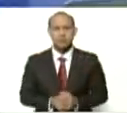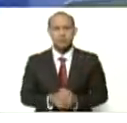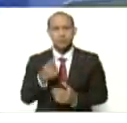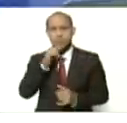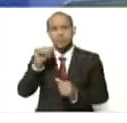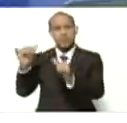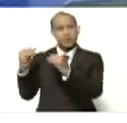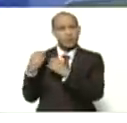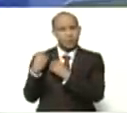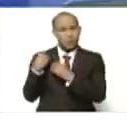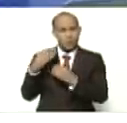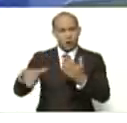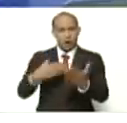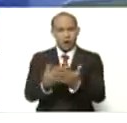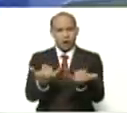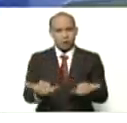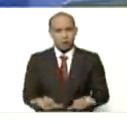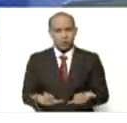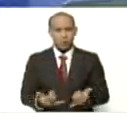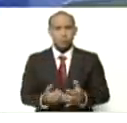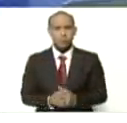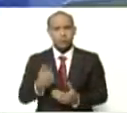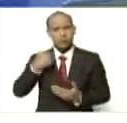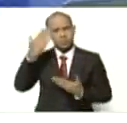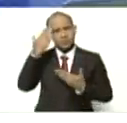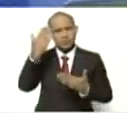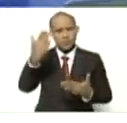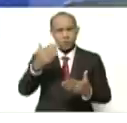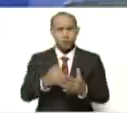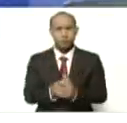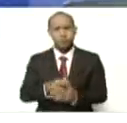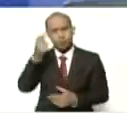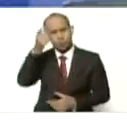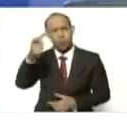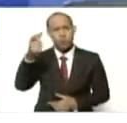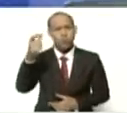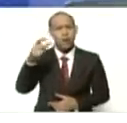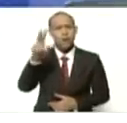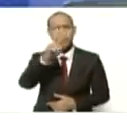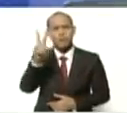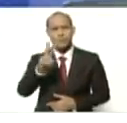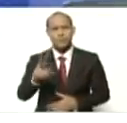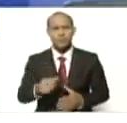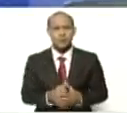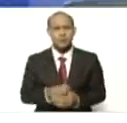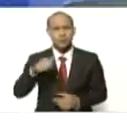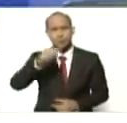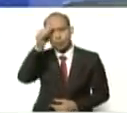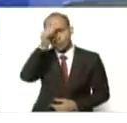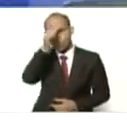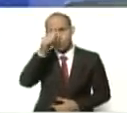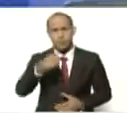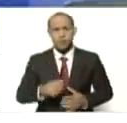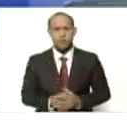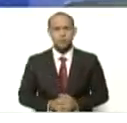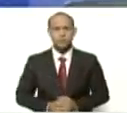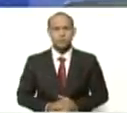informan en los reportes mis saludos ya no venezolano ya todo nuestro pueblo bueno y tenemos el domingo